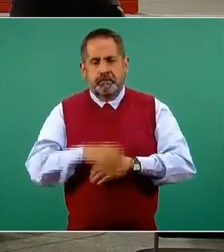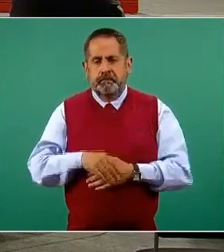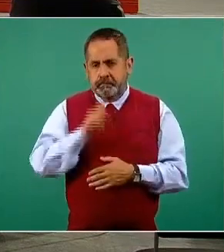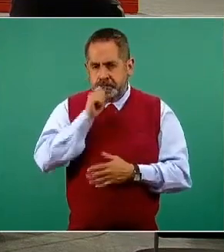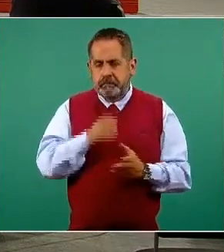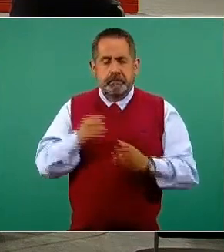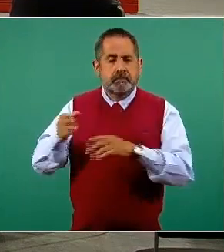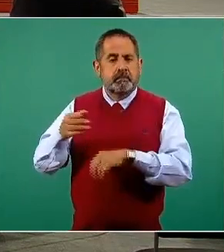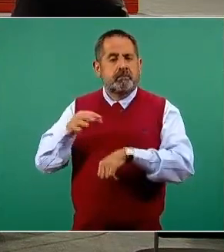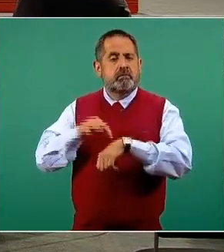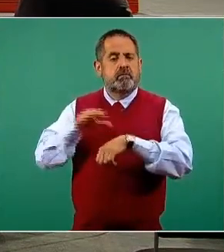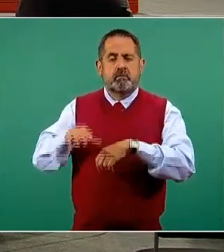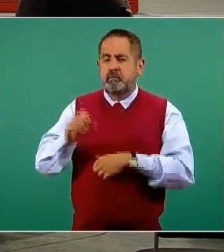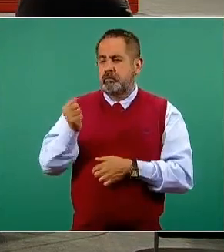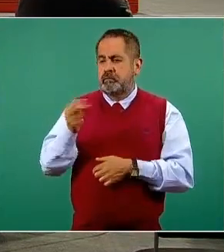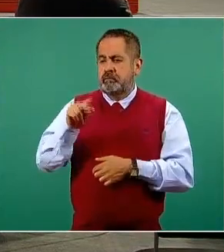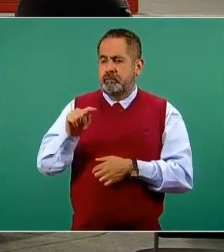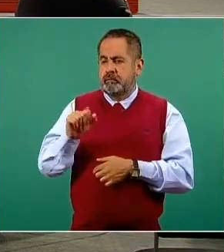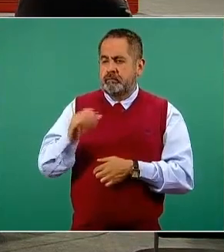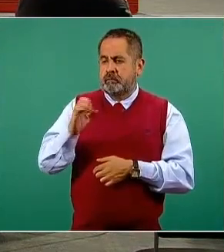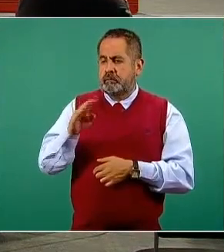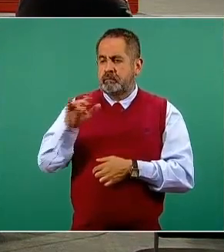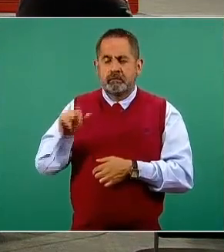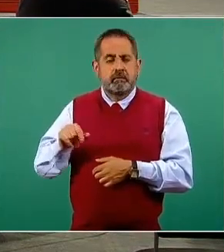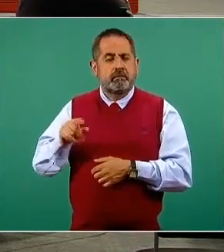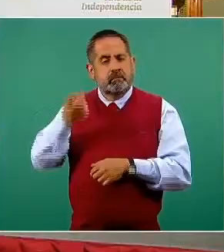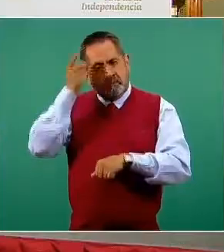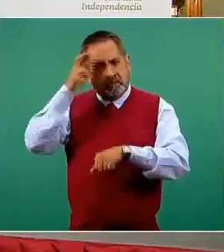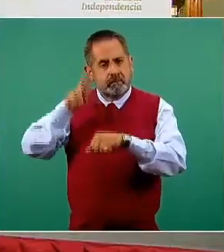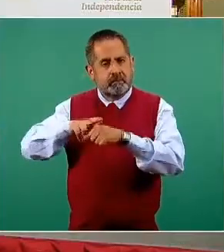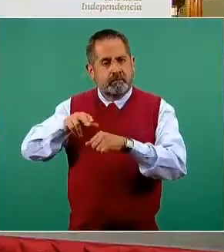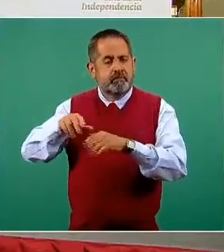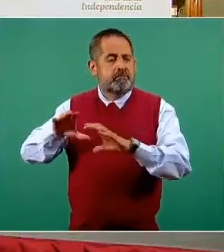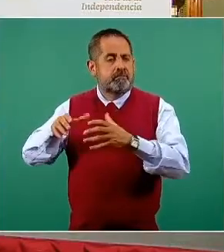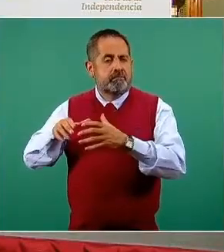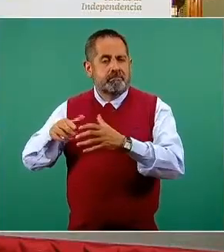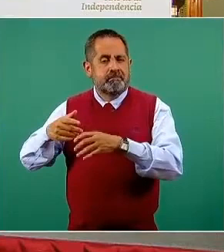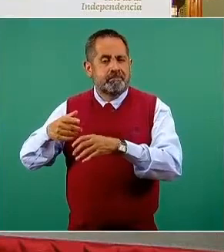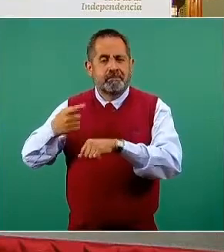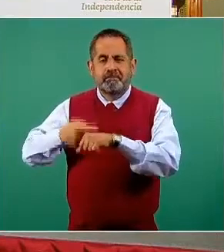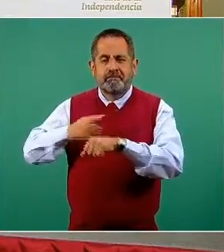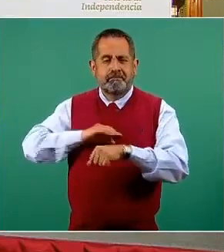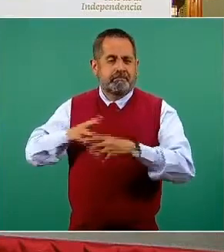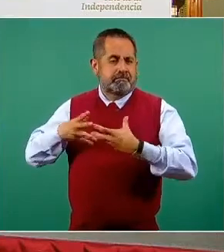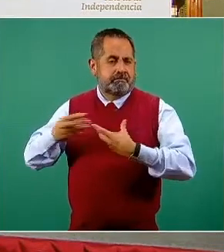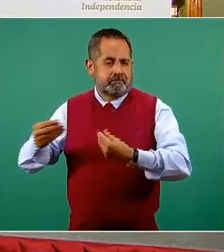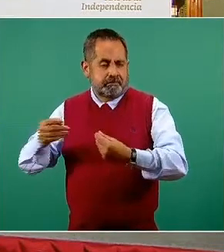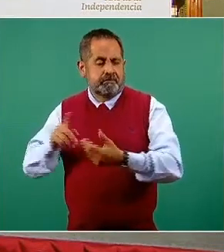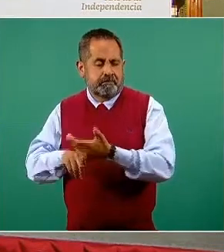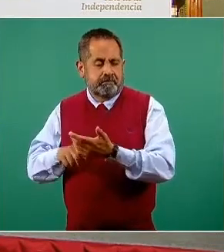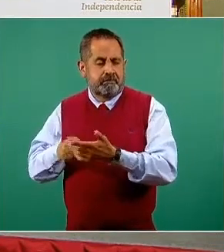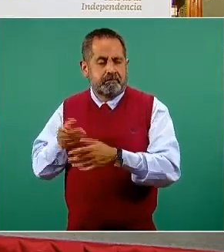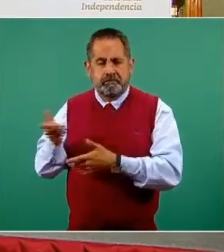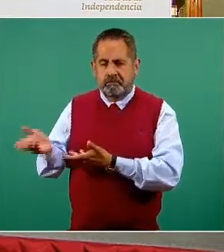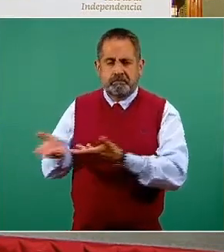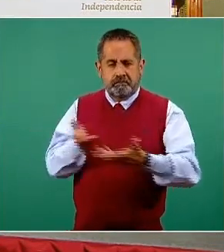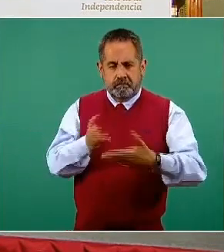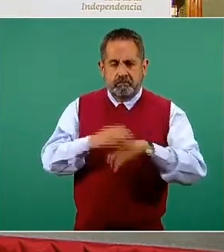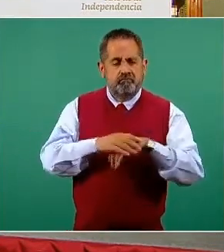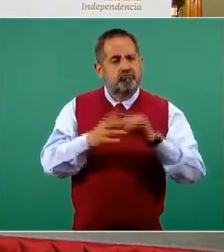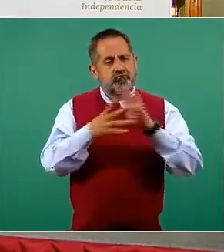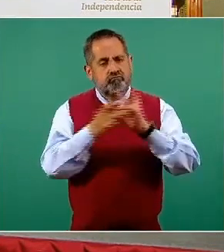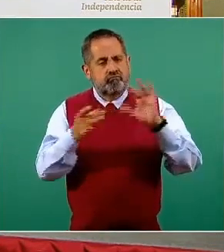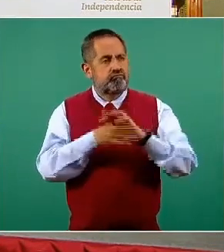Santa Ceballos, directora de Área de Vigilancia de Enfermedades Transmisibles en la Dirección General de Epidemiología, si presenta el